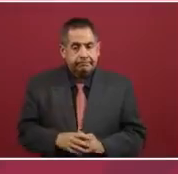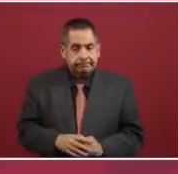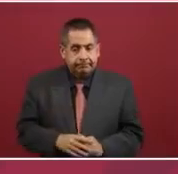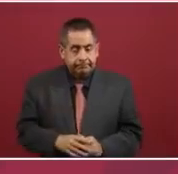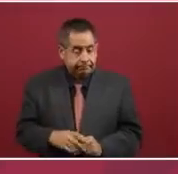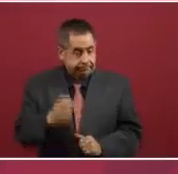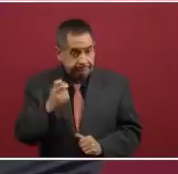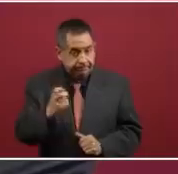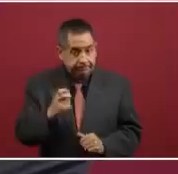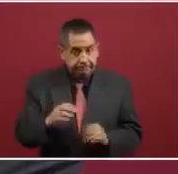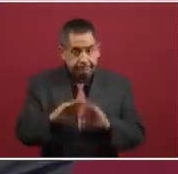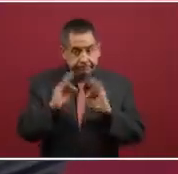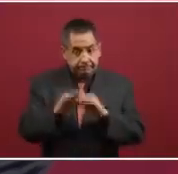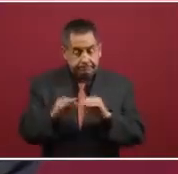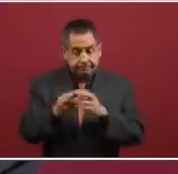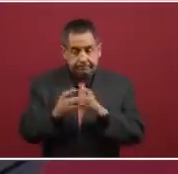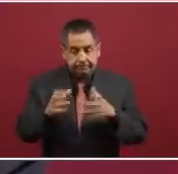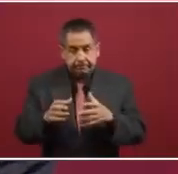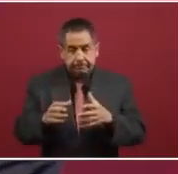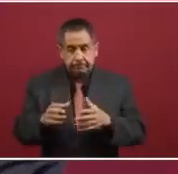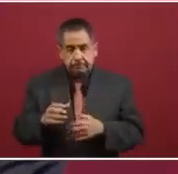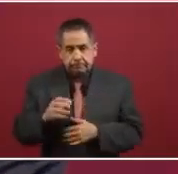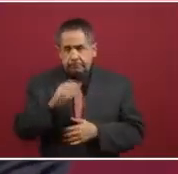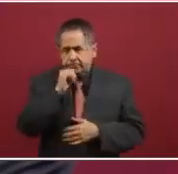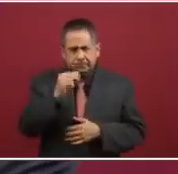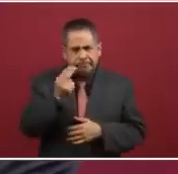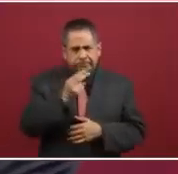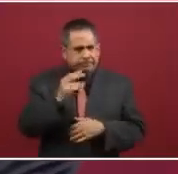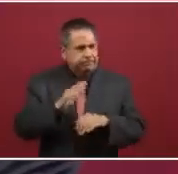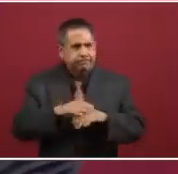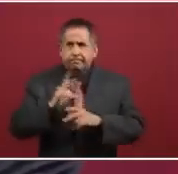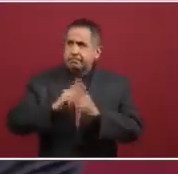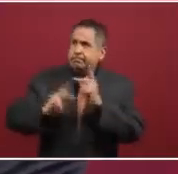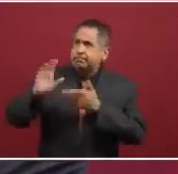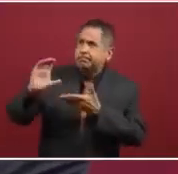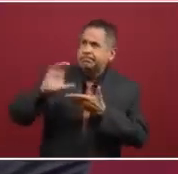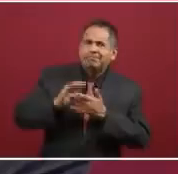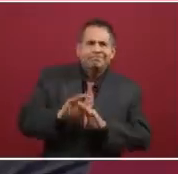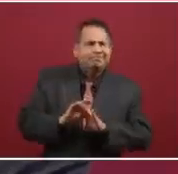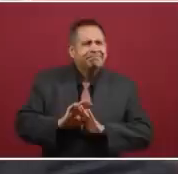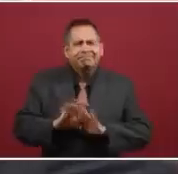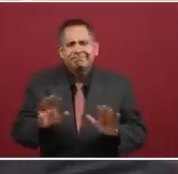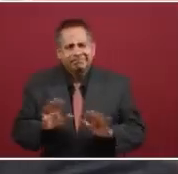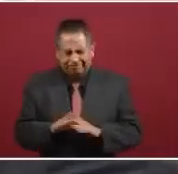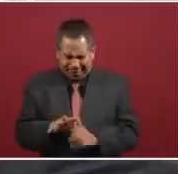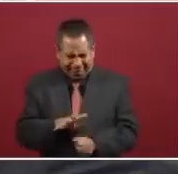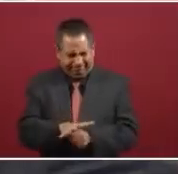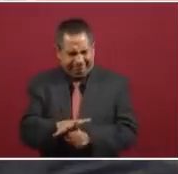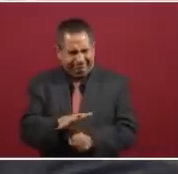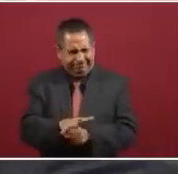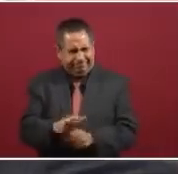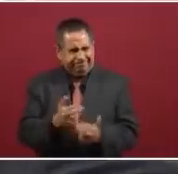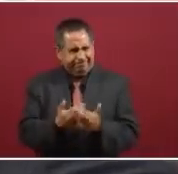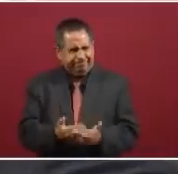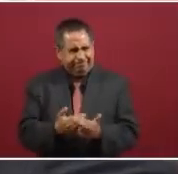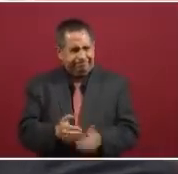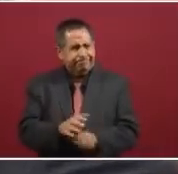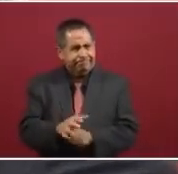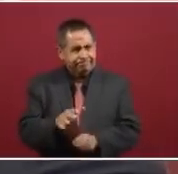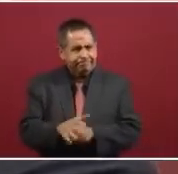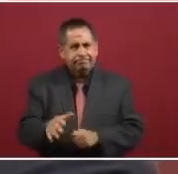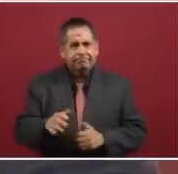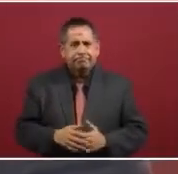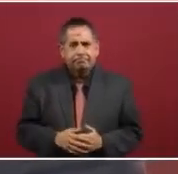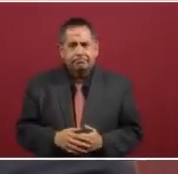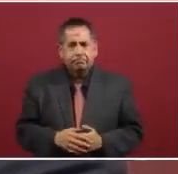de esa manera no necesitamos contratar deuda